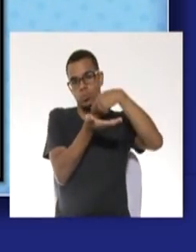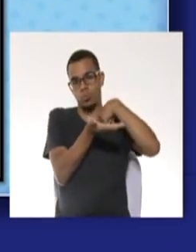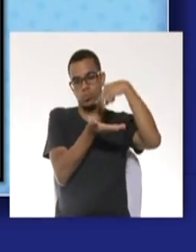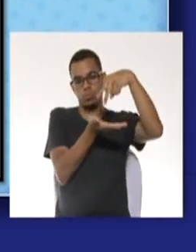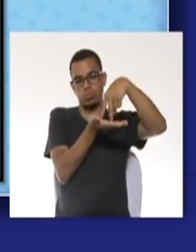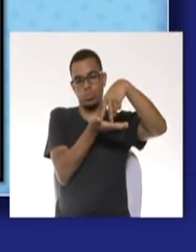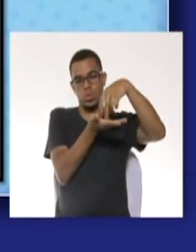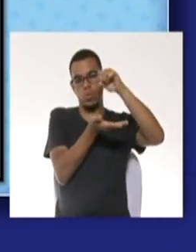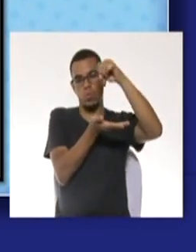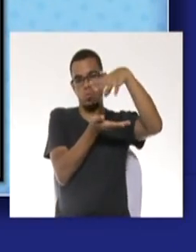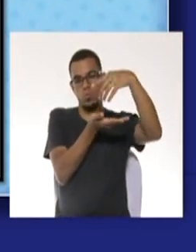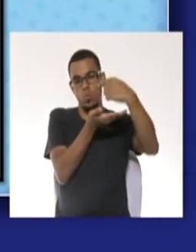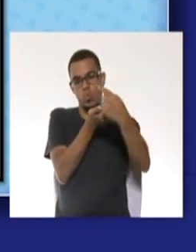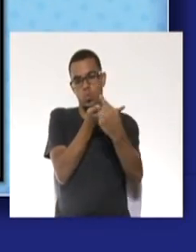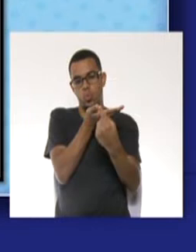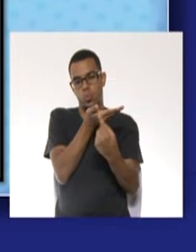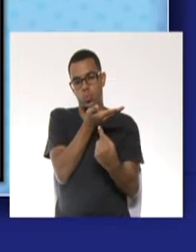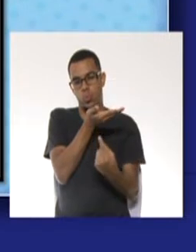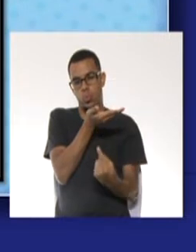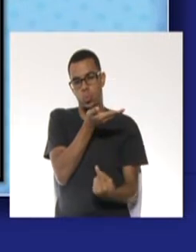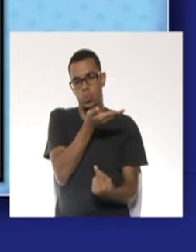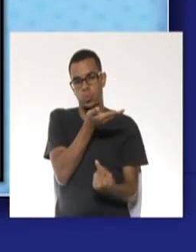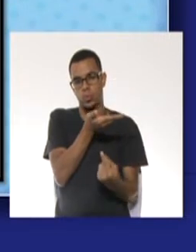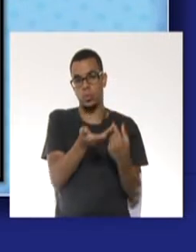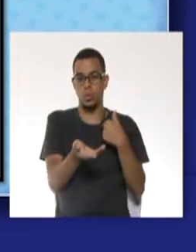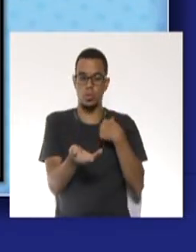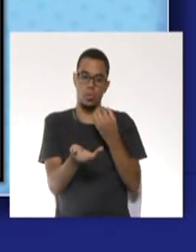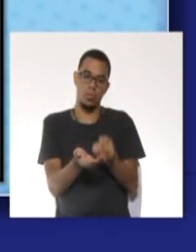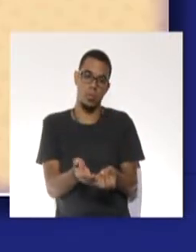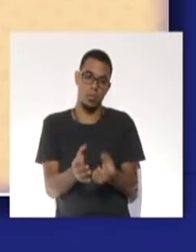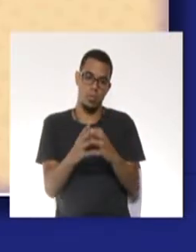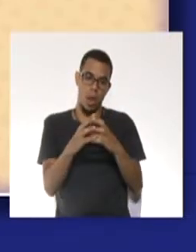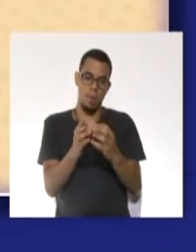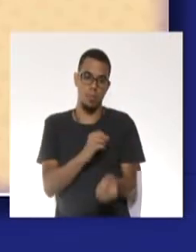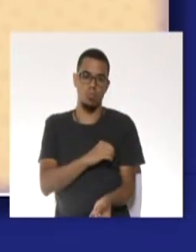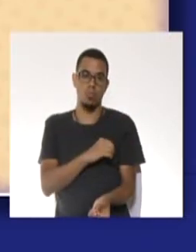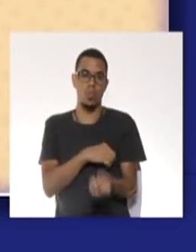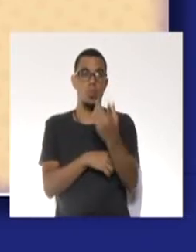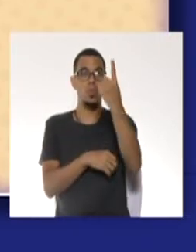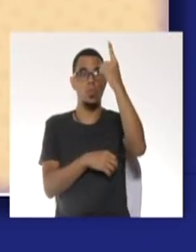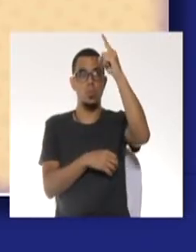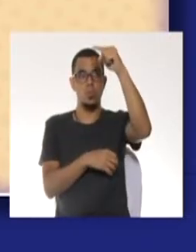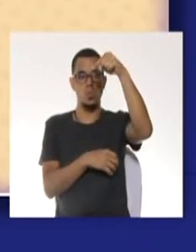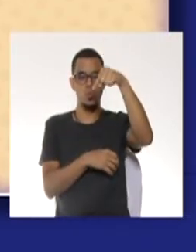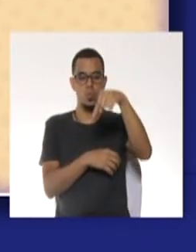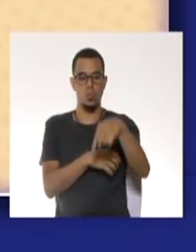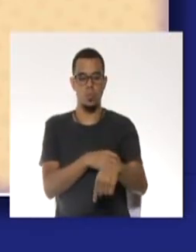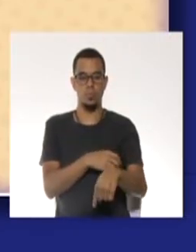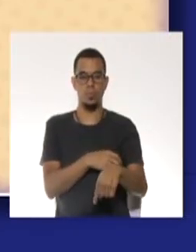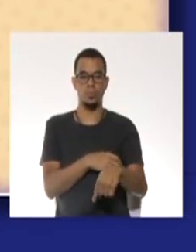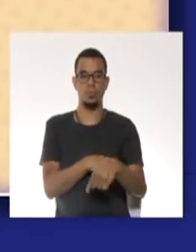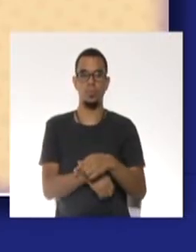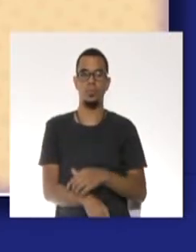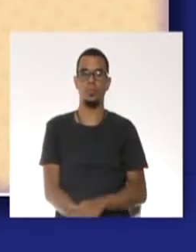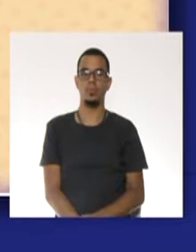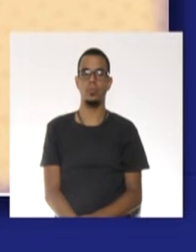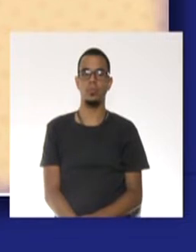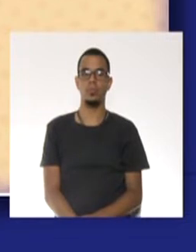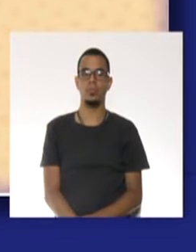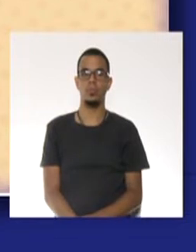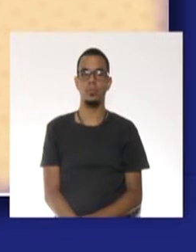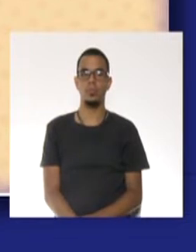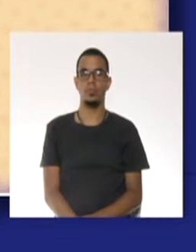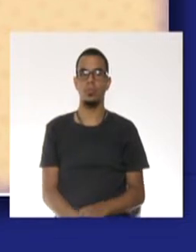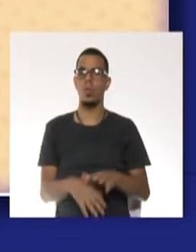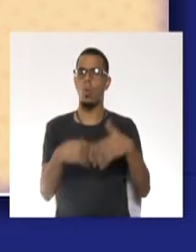una demostración cómo es la diferencia entre ellos. Y tenemos las características del lanzamiento vertical. ¿Cuáles son